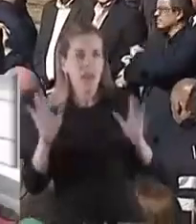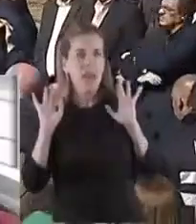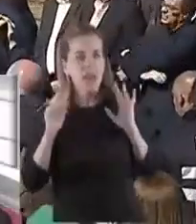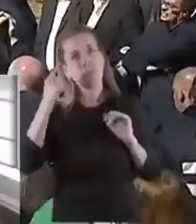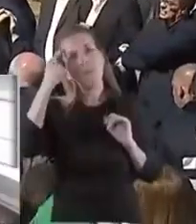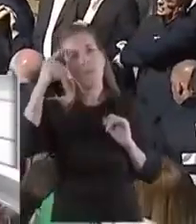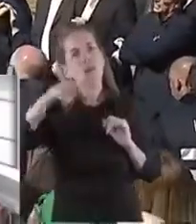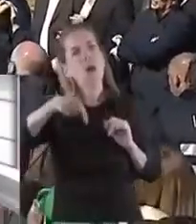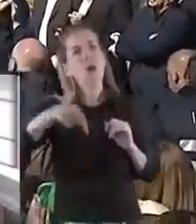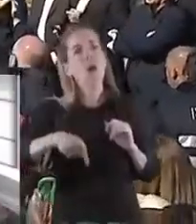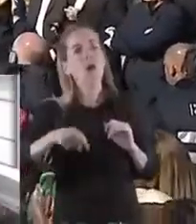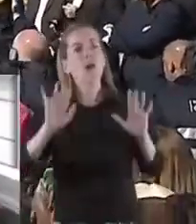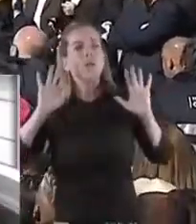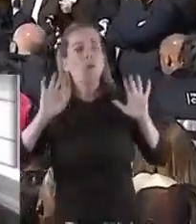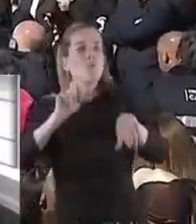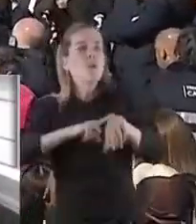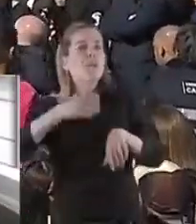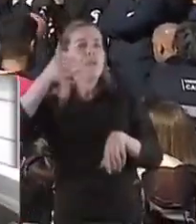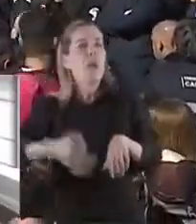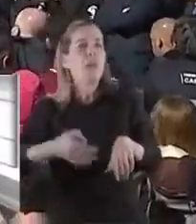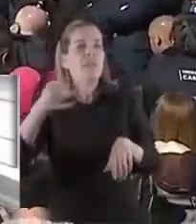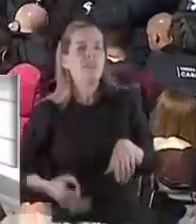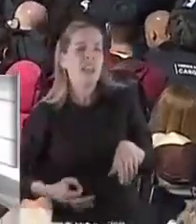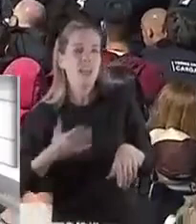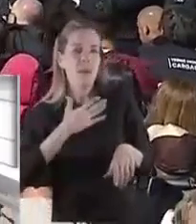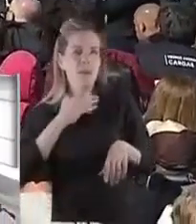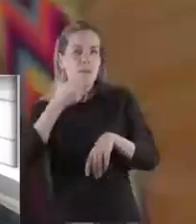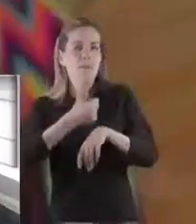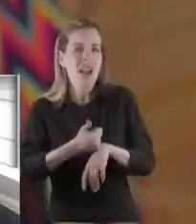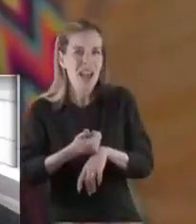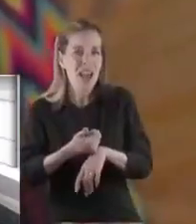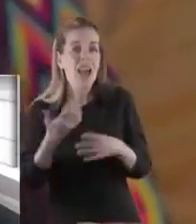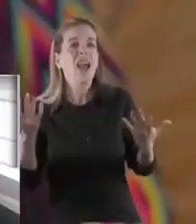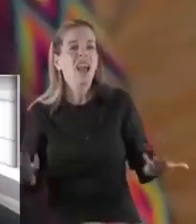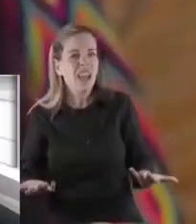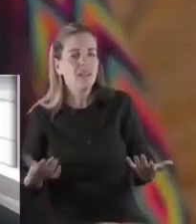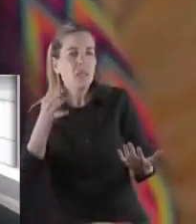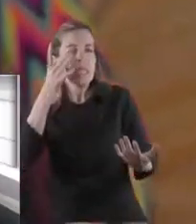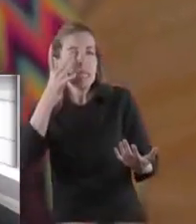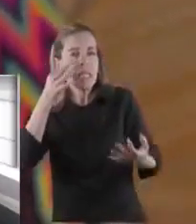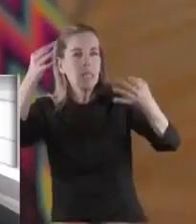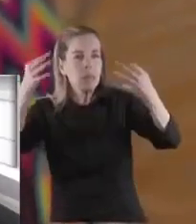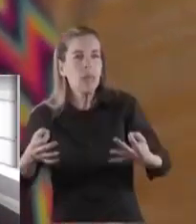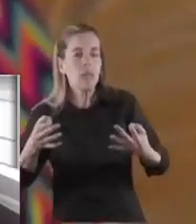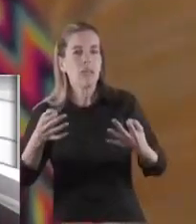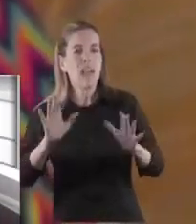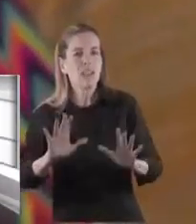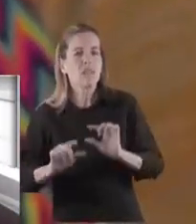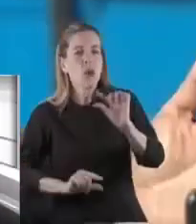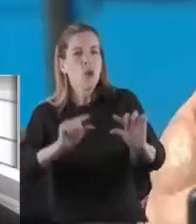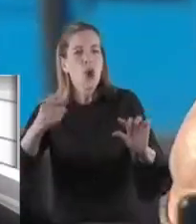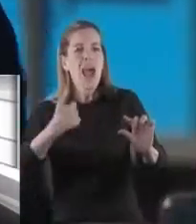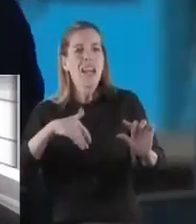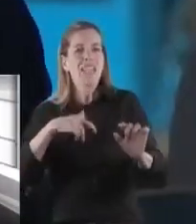hoy estoy viviendo un momento de privilegio qué es ver cómo conectamos a la argentina en